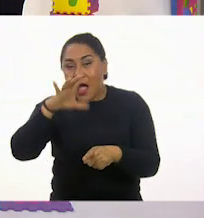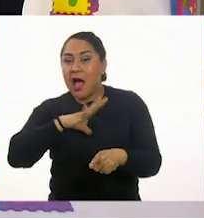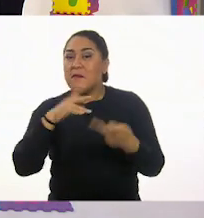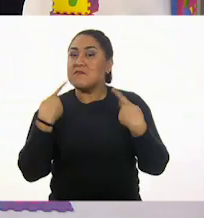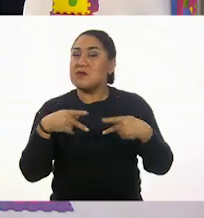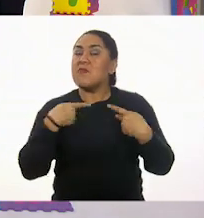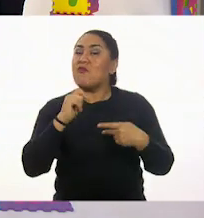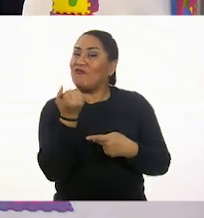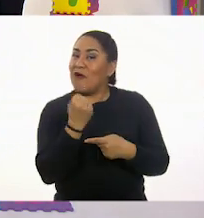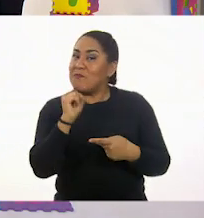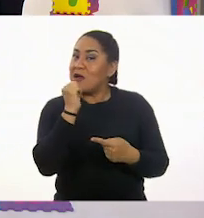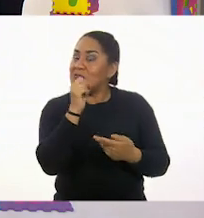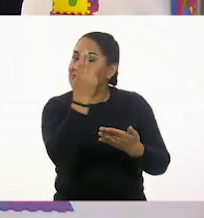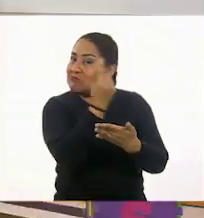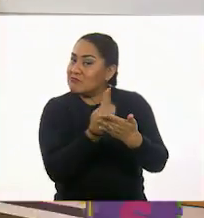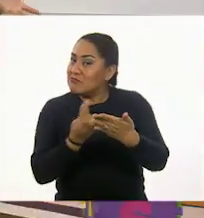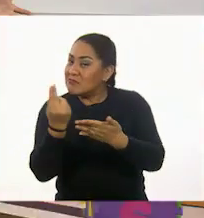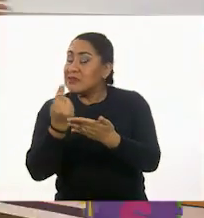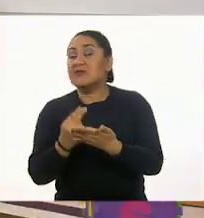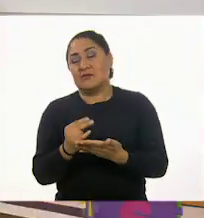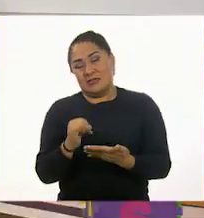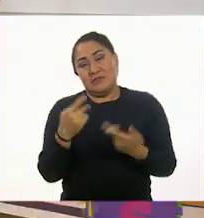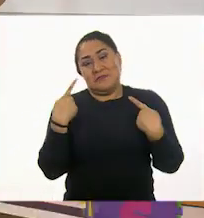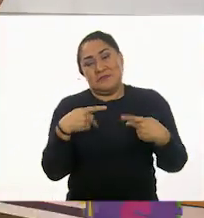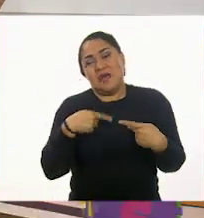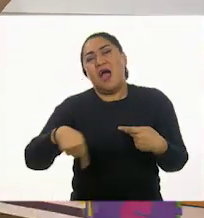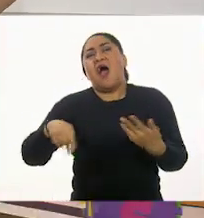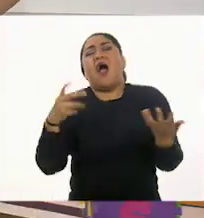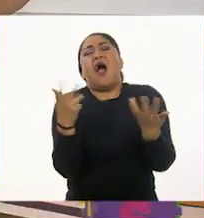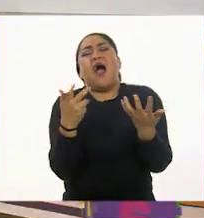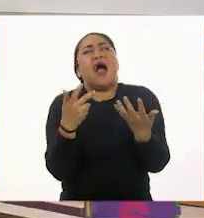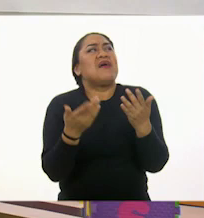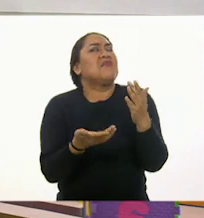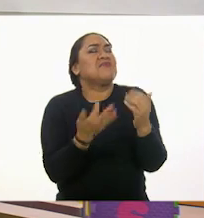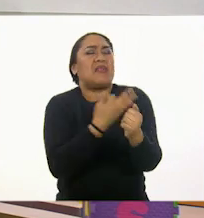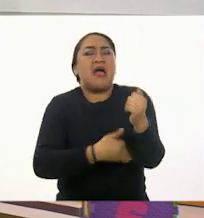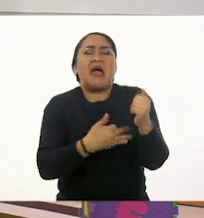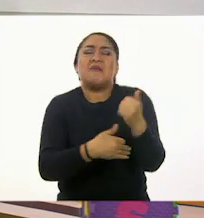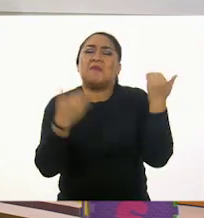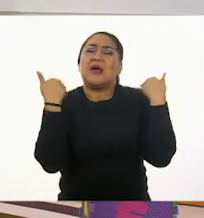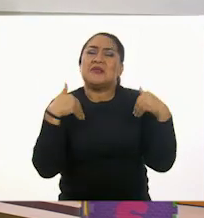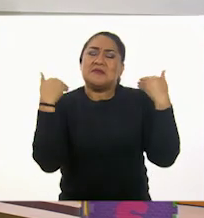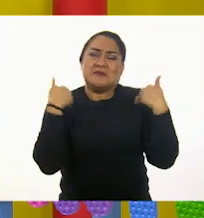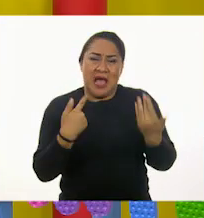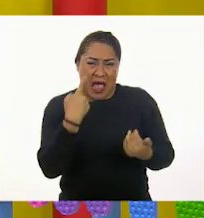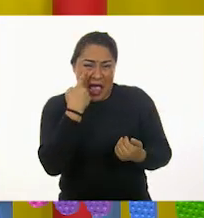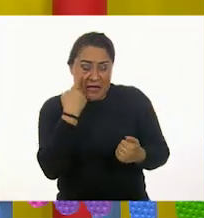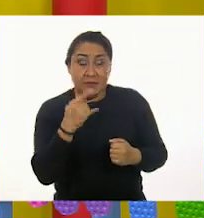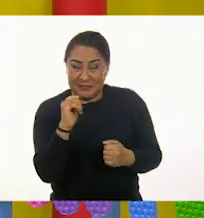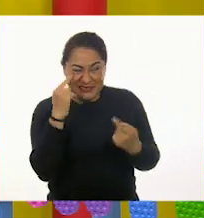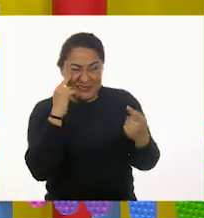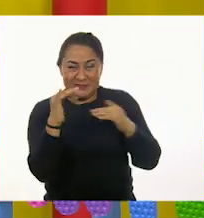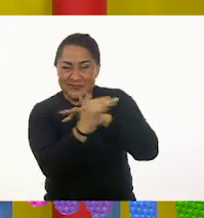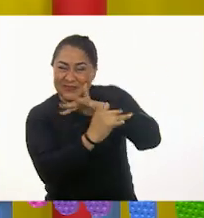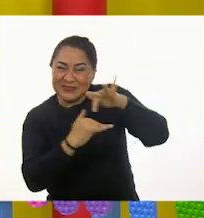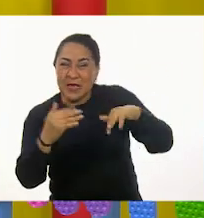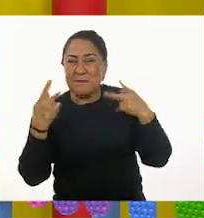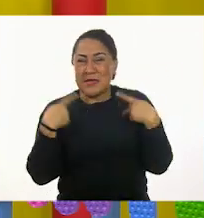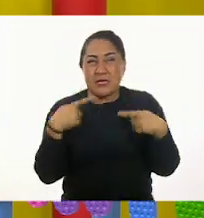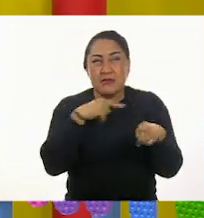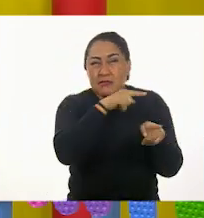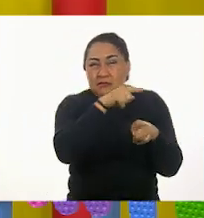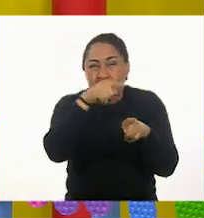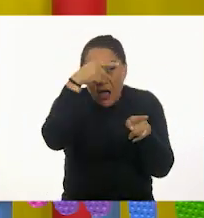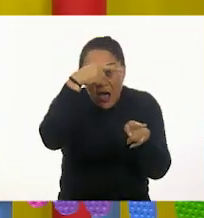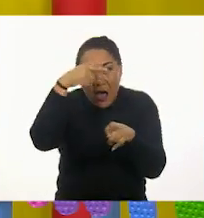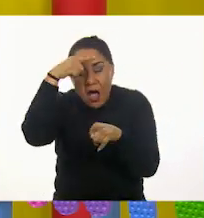esa pintura? Así es, y la gente lo que hace cotidianamente en una tarde de paseo. Sí, y ahí podemos ver, bueno, entre tanta gente podemos ver